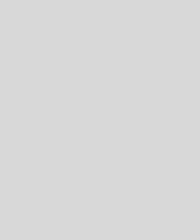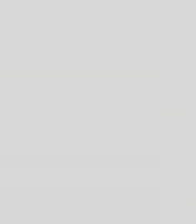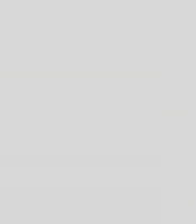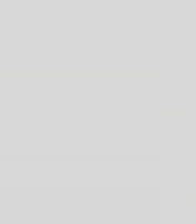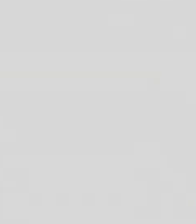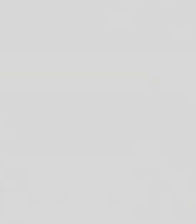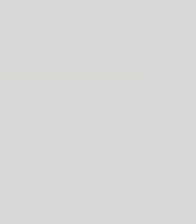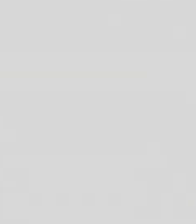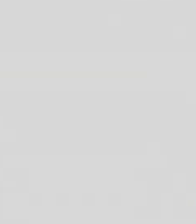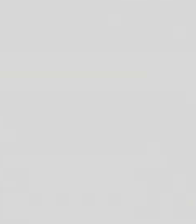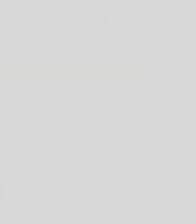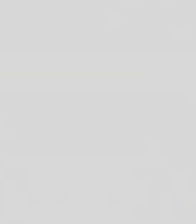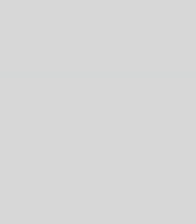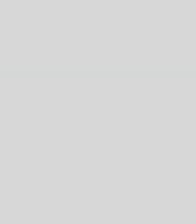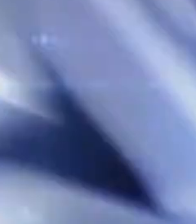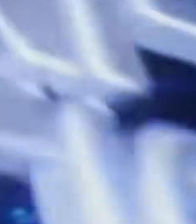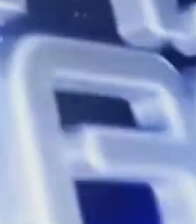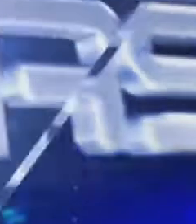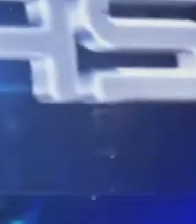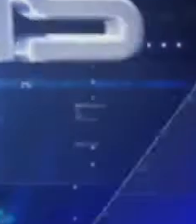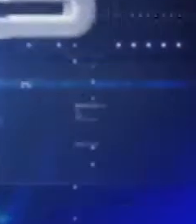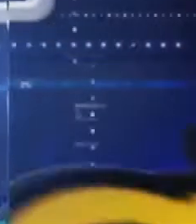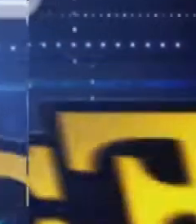Con el patrocinio de Impala Terminals.